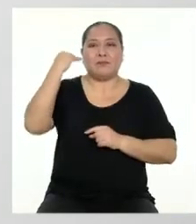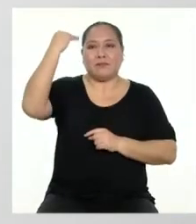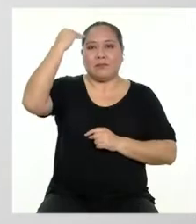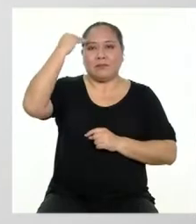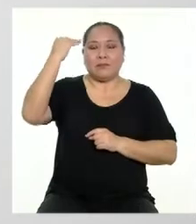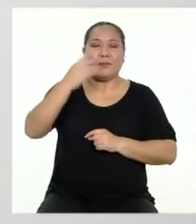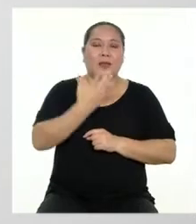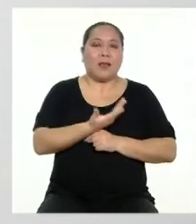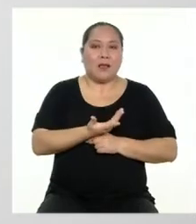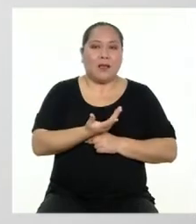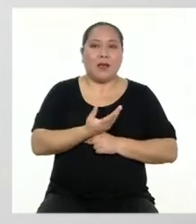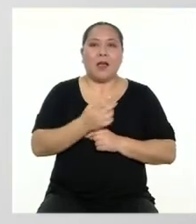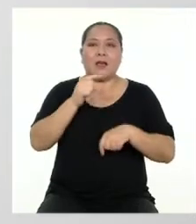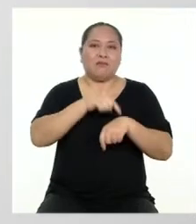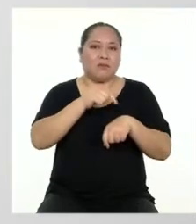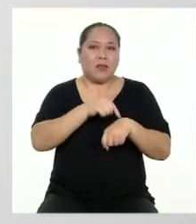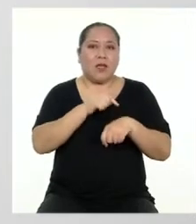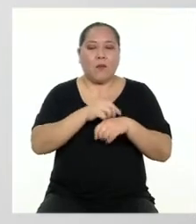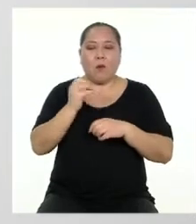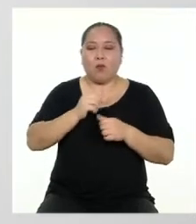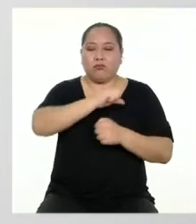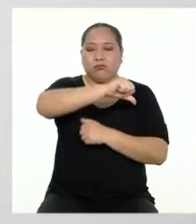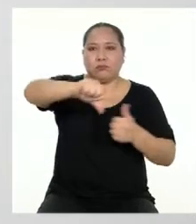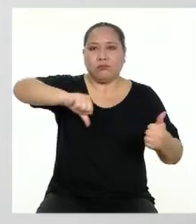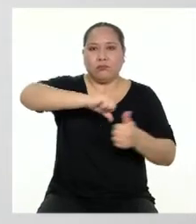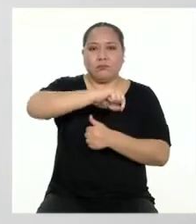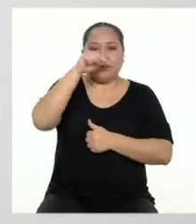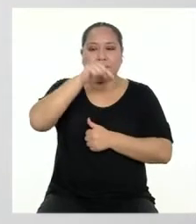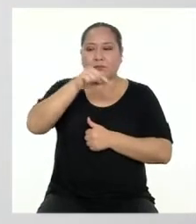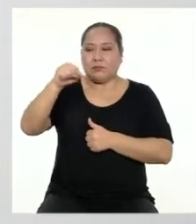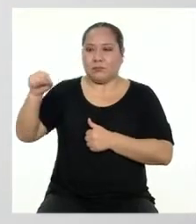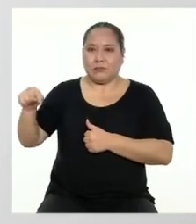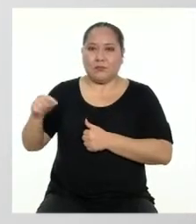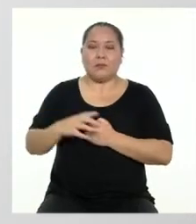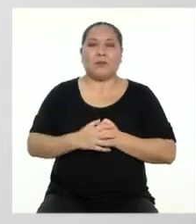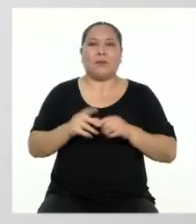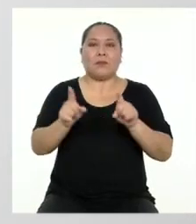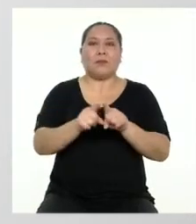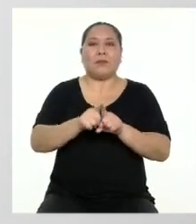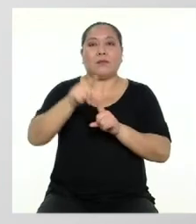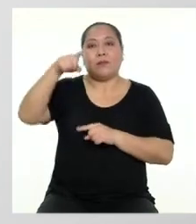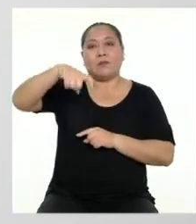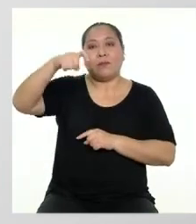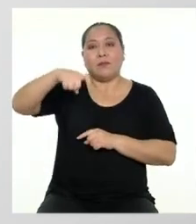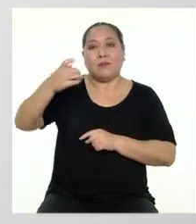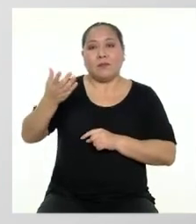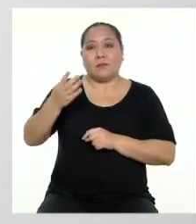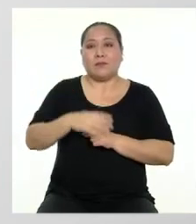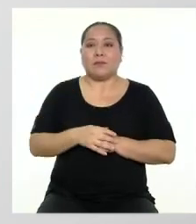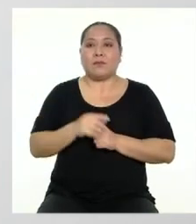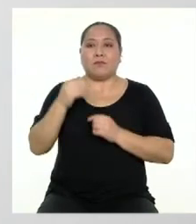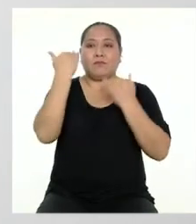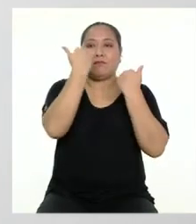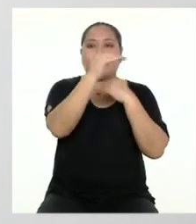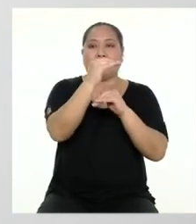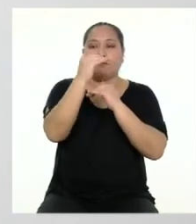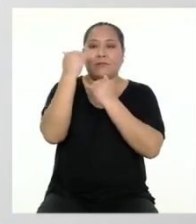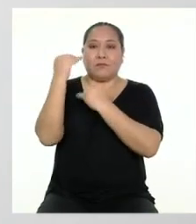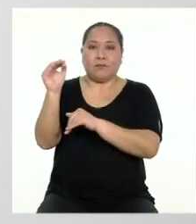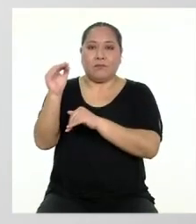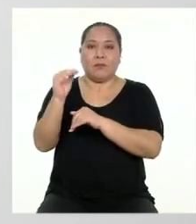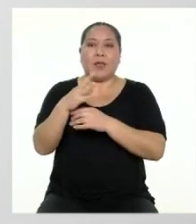y el contexto. Además de estas características mencionadas, también tenemos que las necesidades son limitadas en